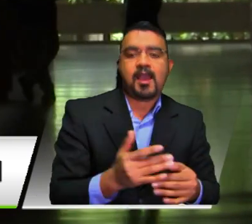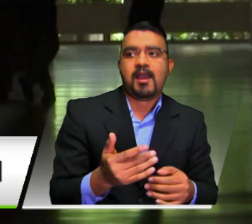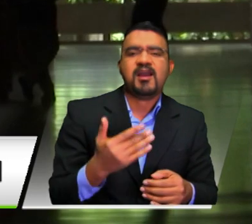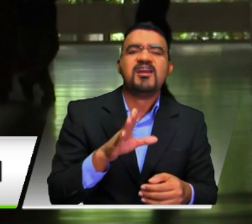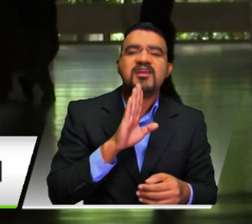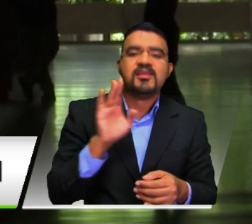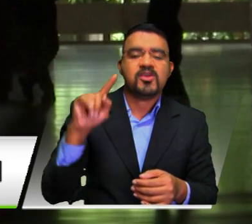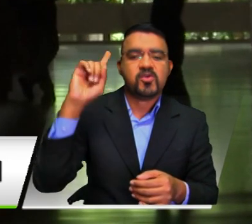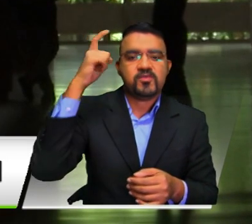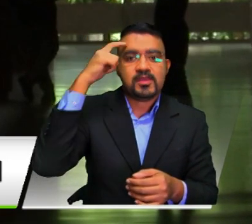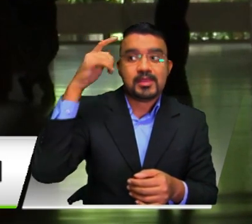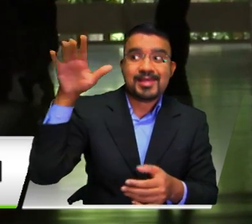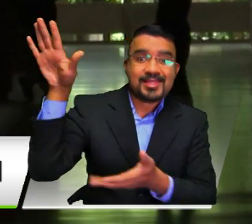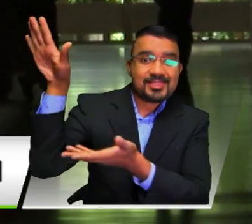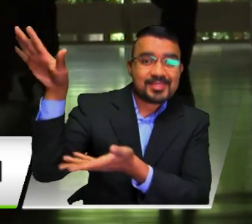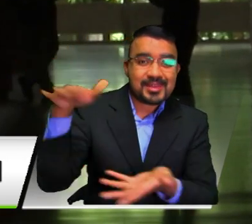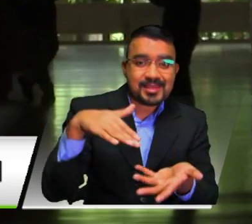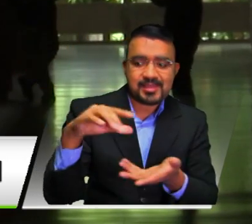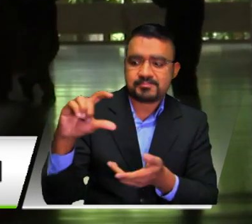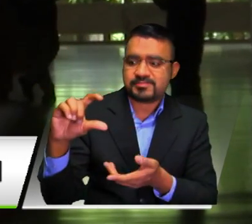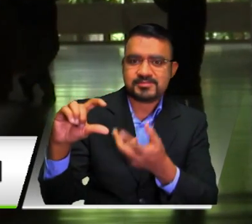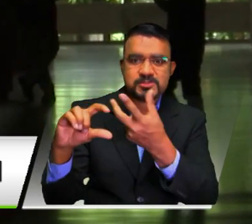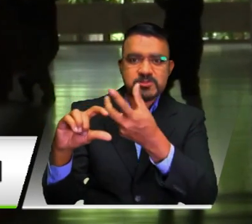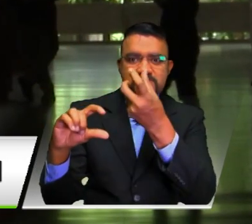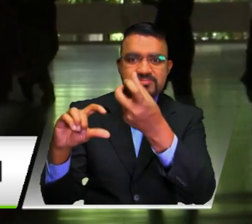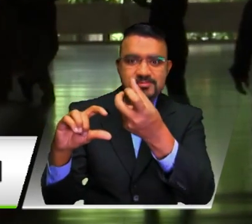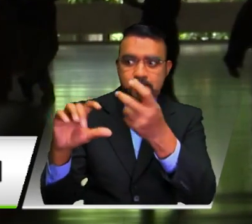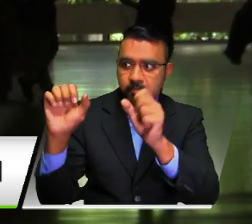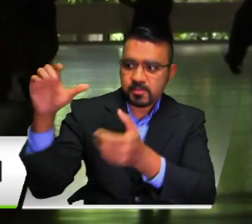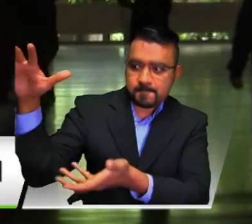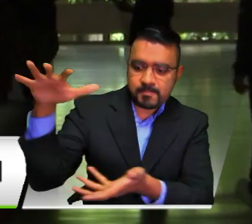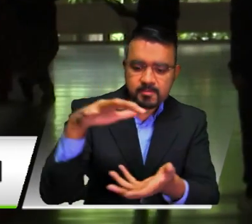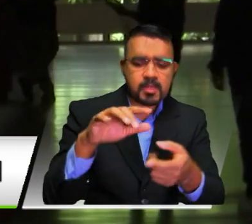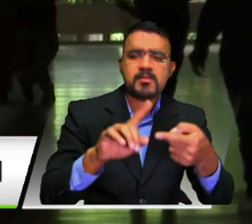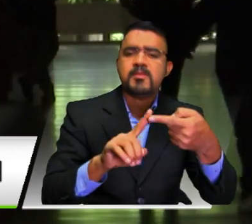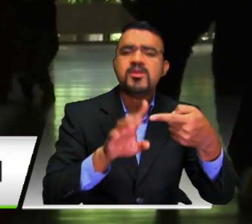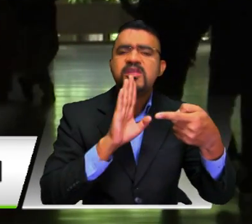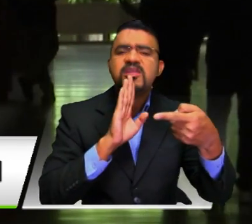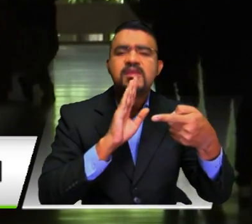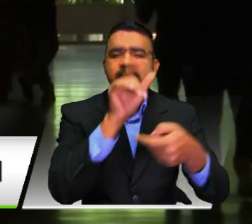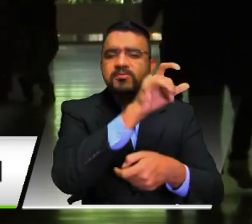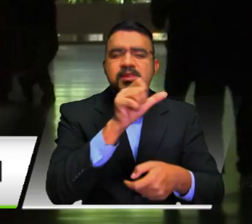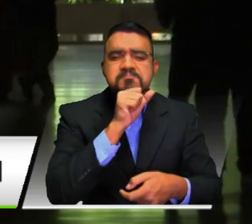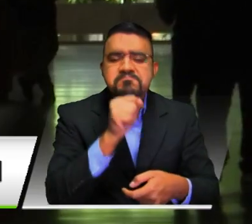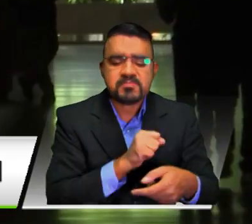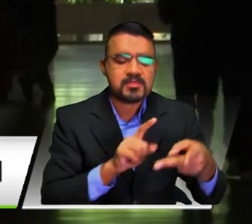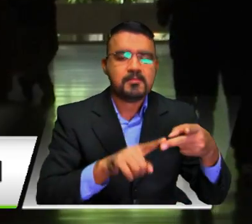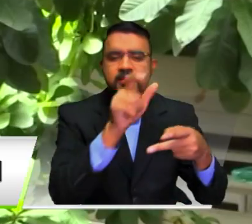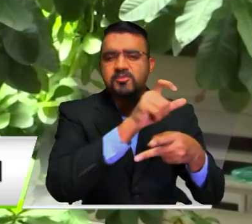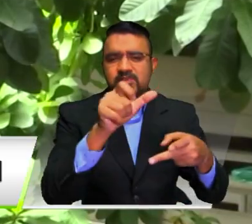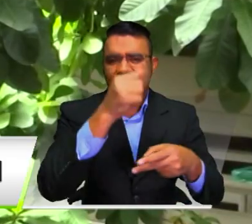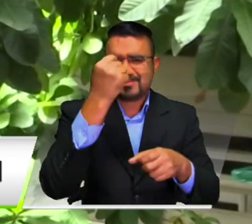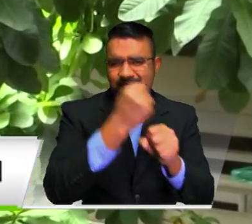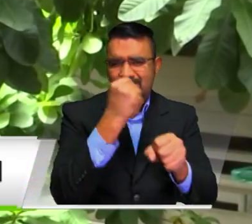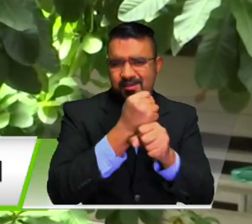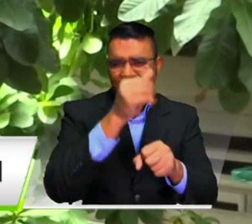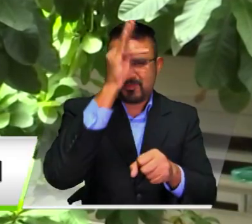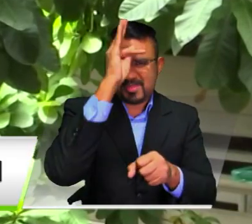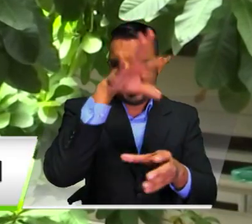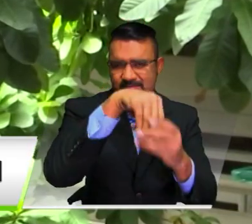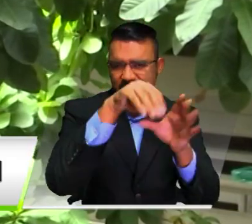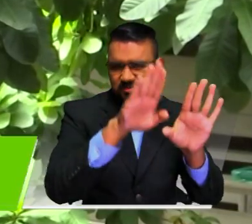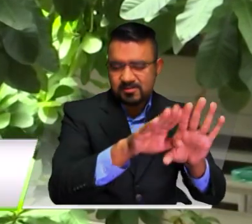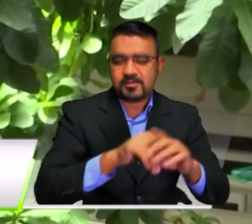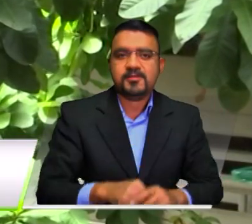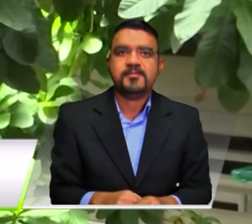atender primero nuestra población adulto mayor nuestros trabajadores de la salud y toda la población más vulnerable en guatapé tenemos una